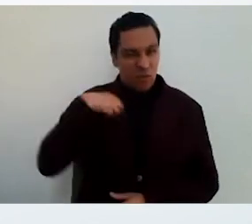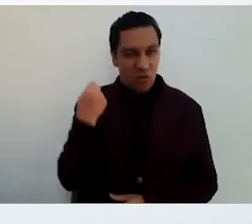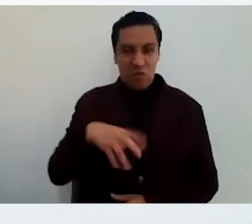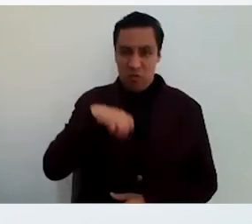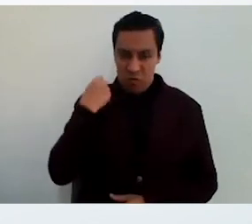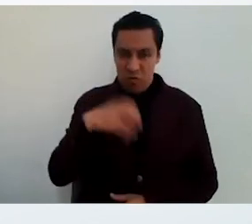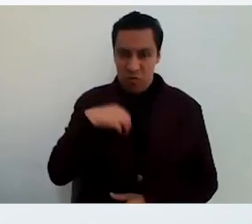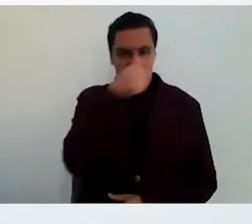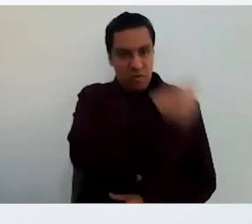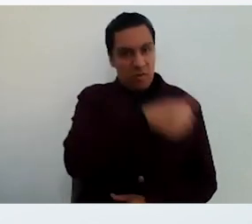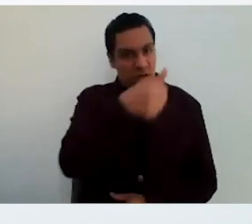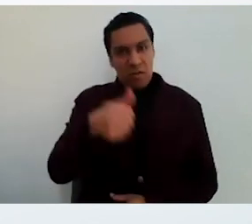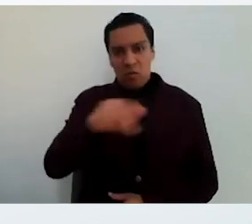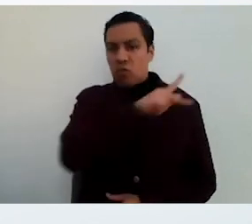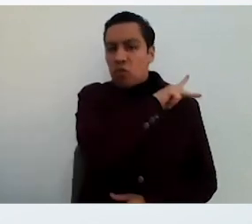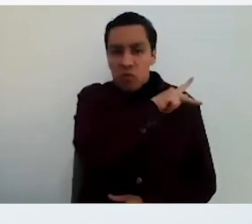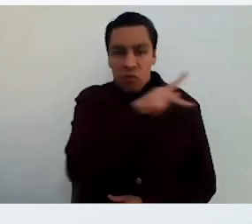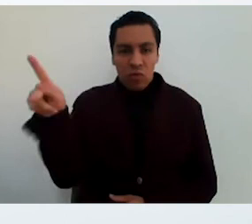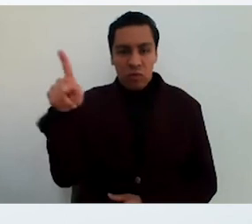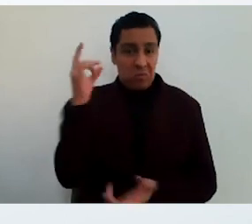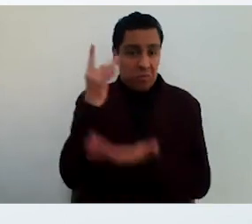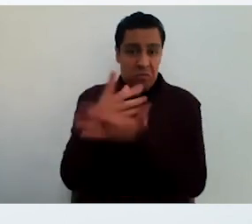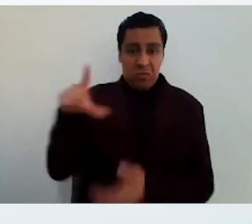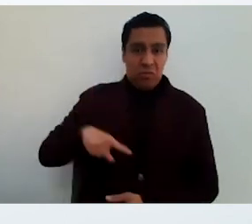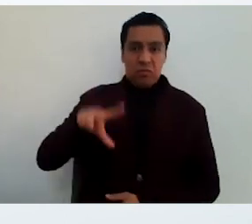común. No hay mucho espacio